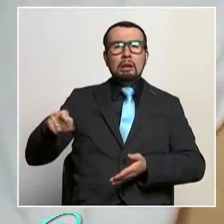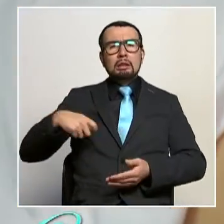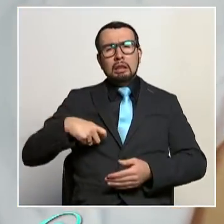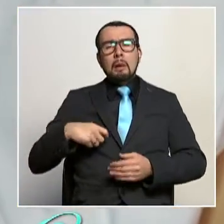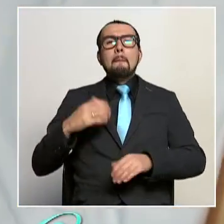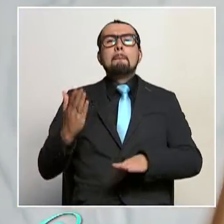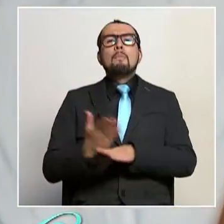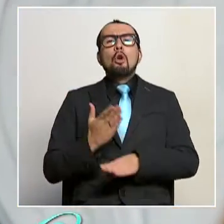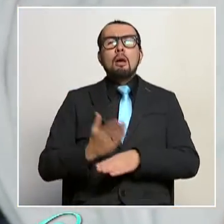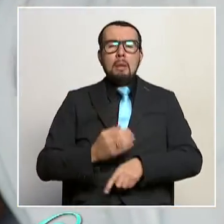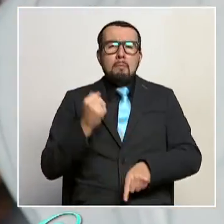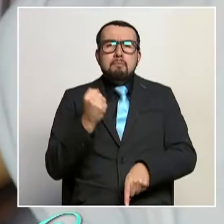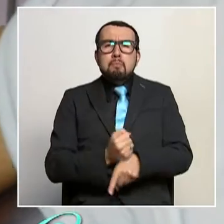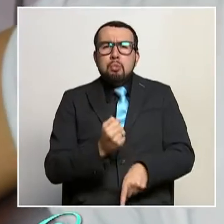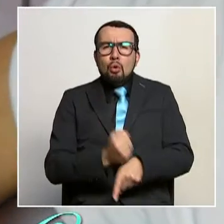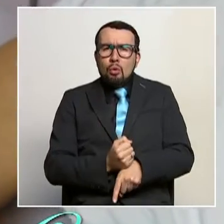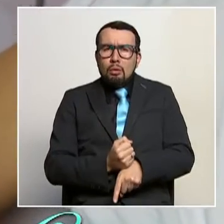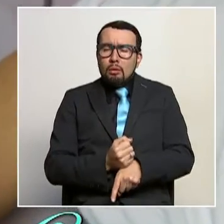de próstata